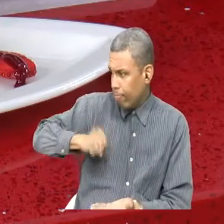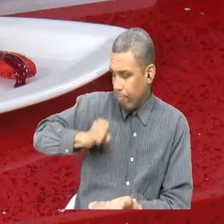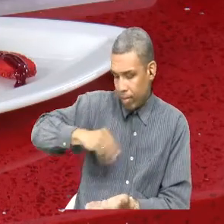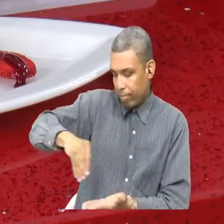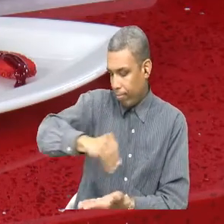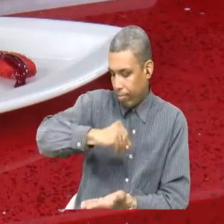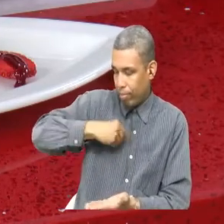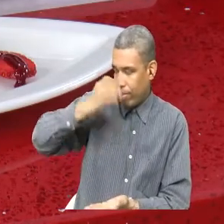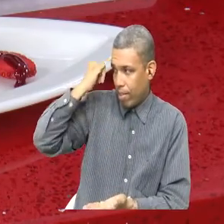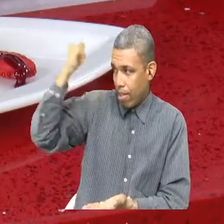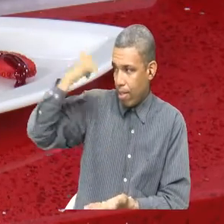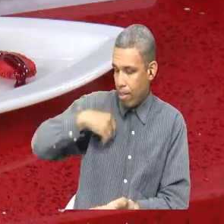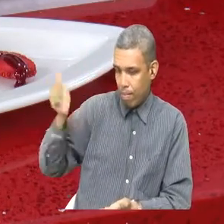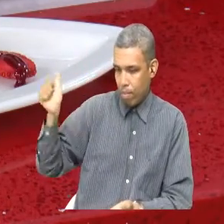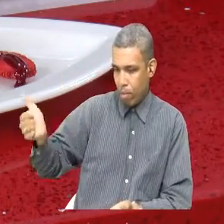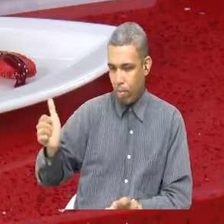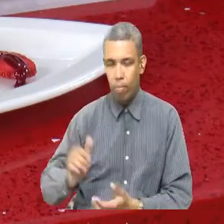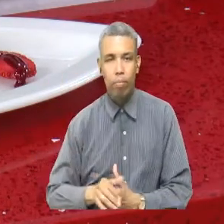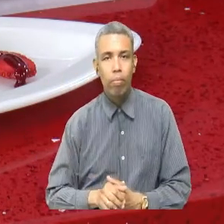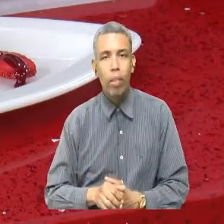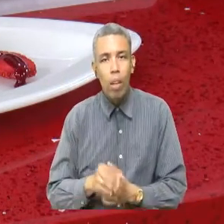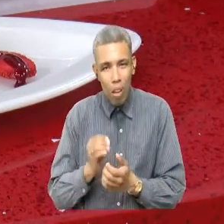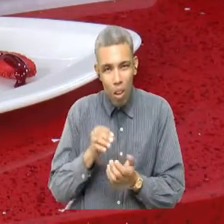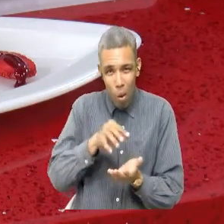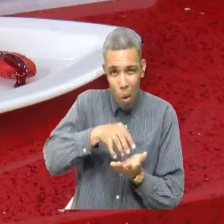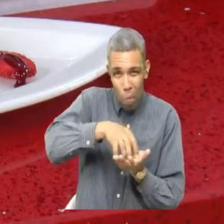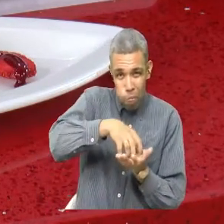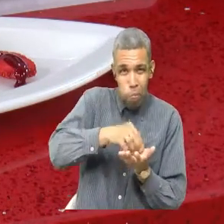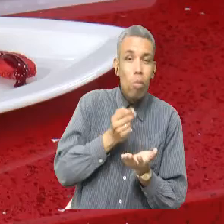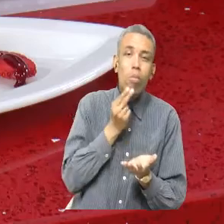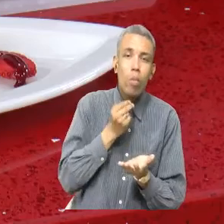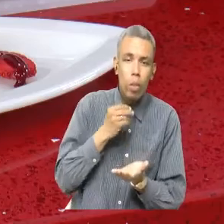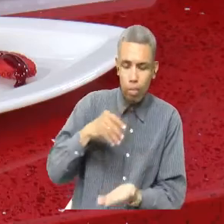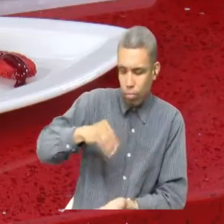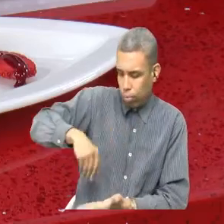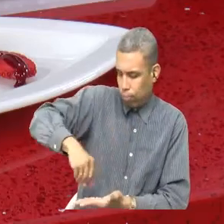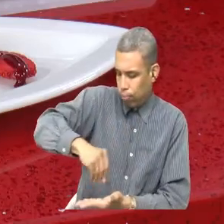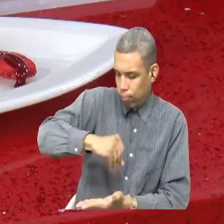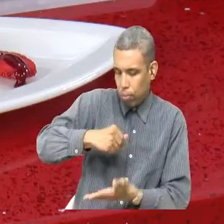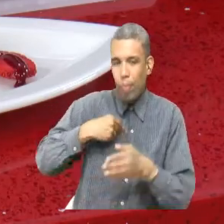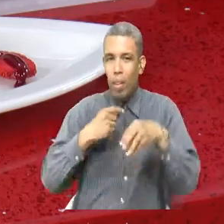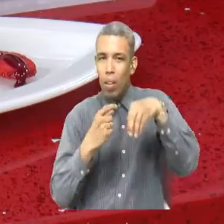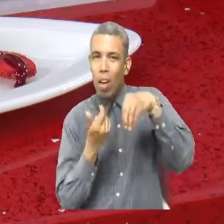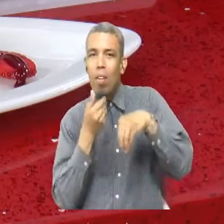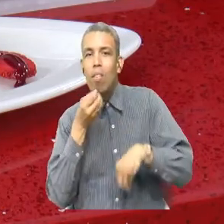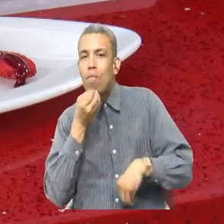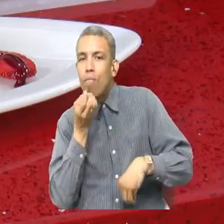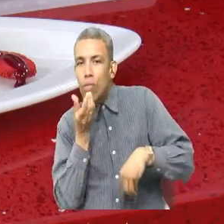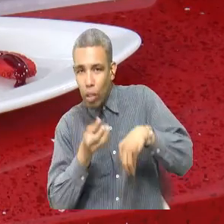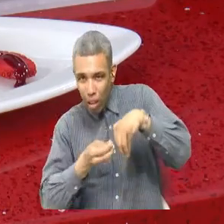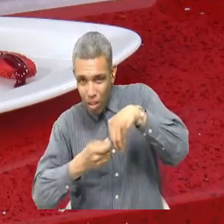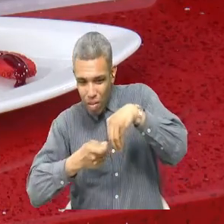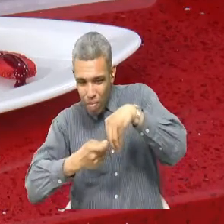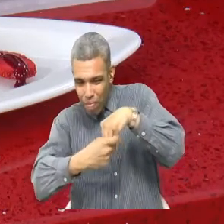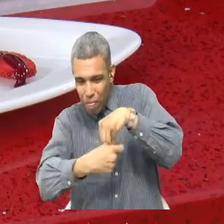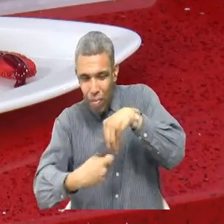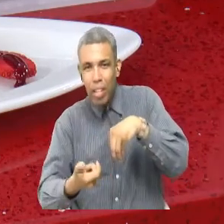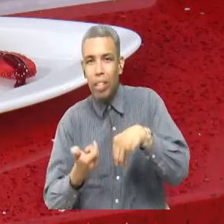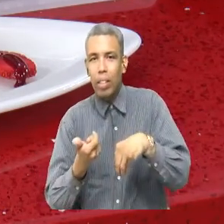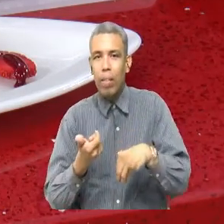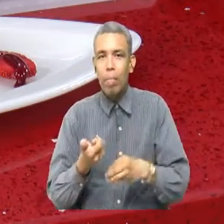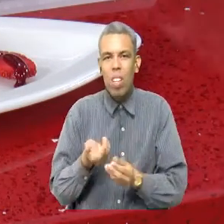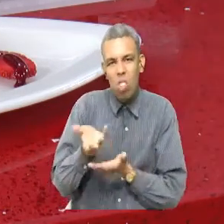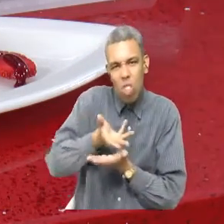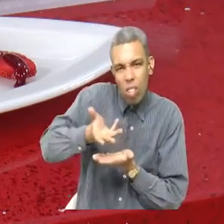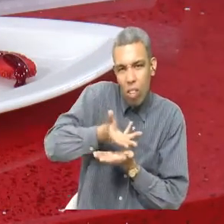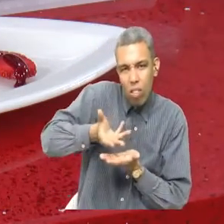idea. Que al postre se mezcle con la fresa, con la salsa de mora, con el milo, que sea